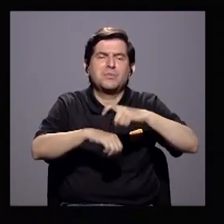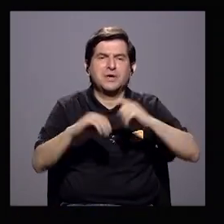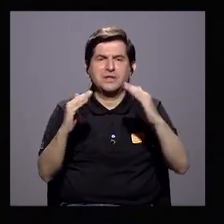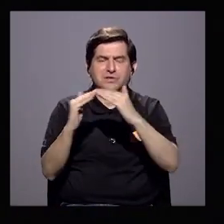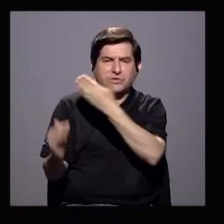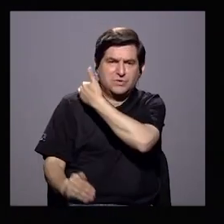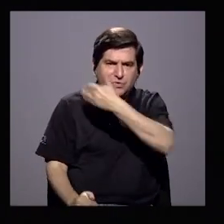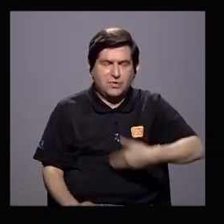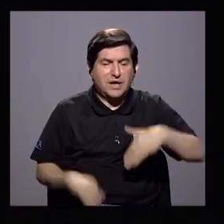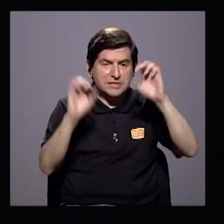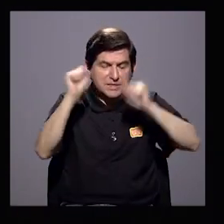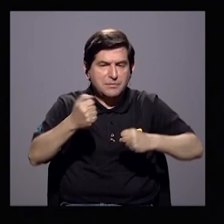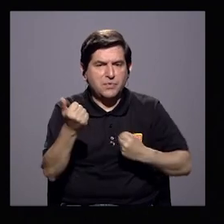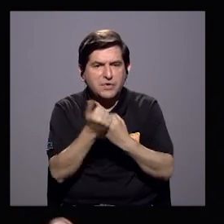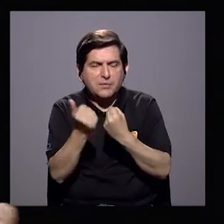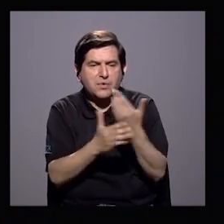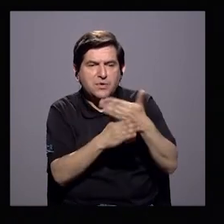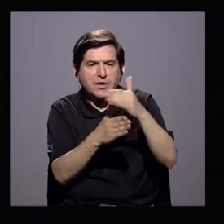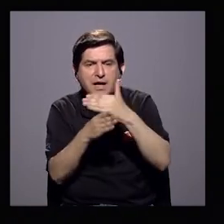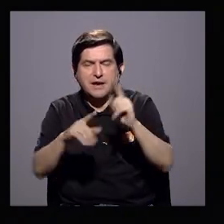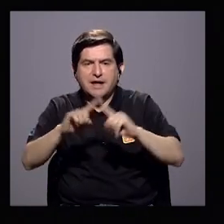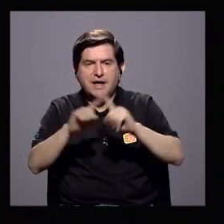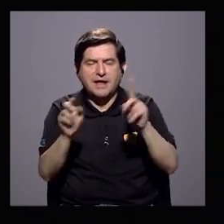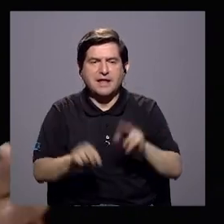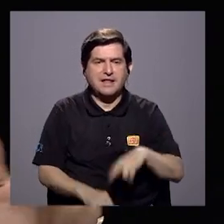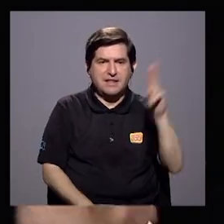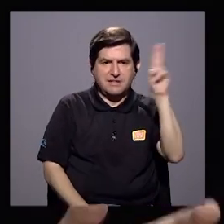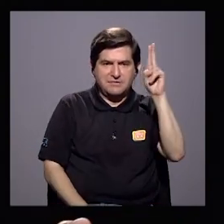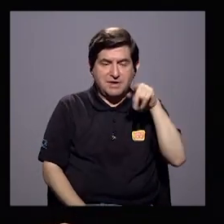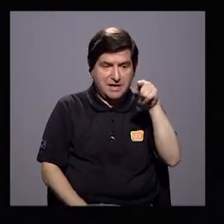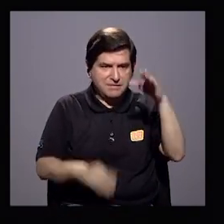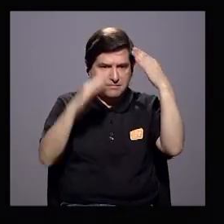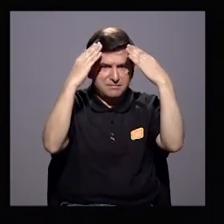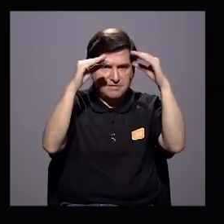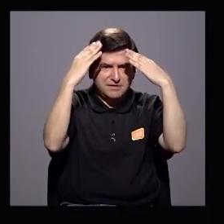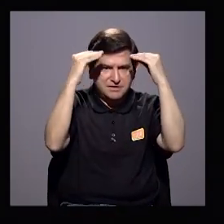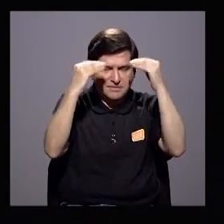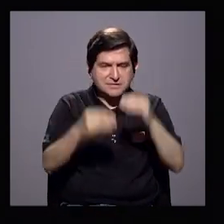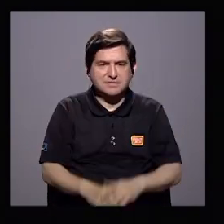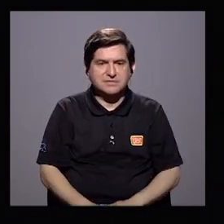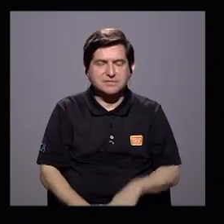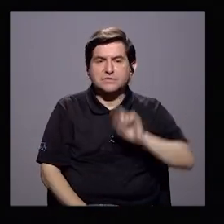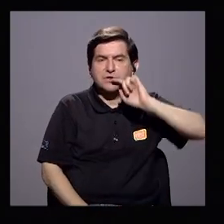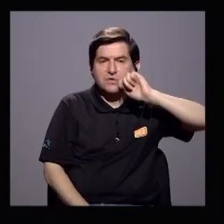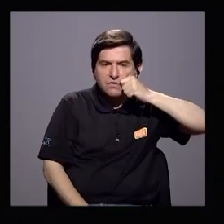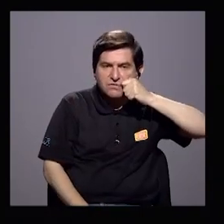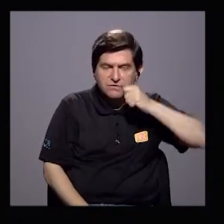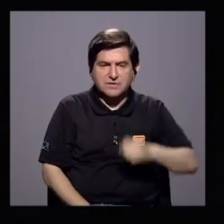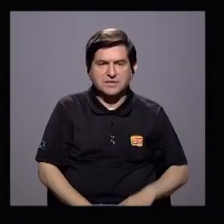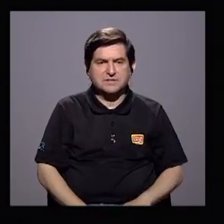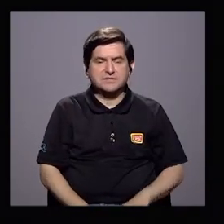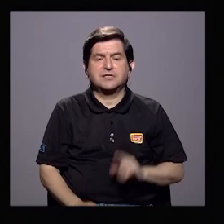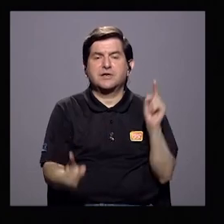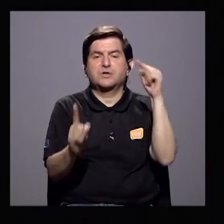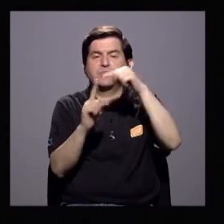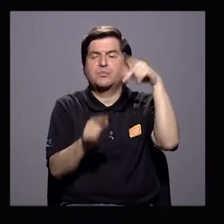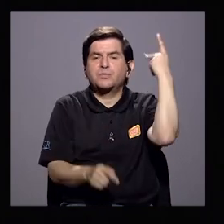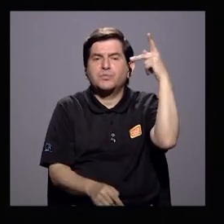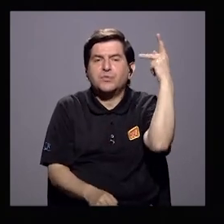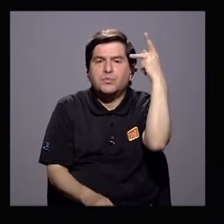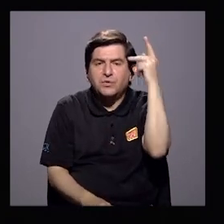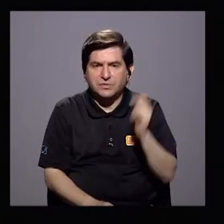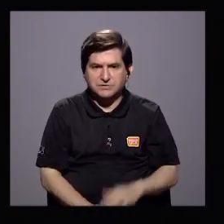momento casa presidencial podría auspiciar comunidades que podían traspasar le esa información como confidencial con fines